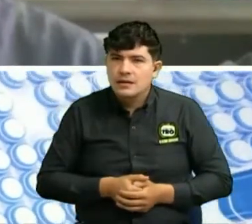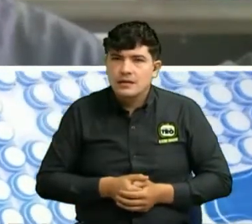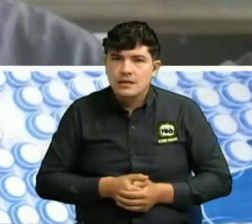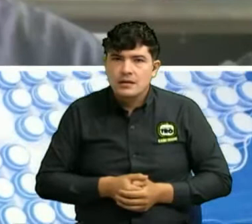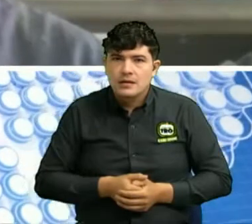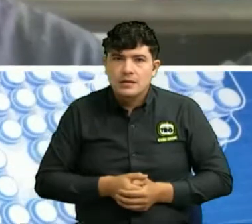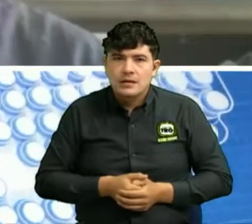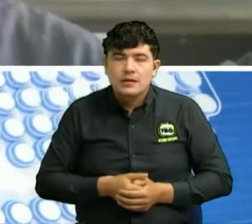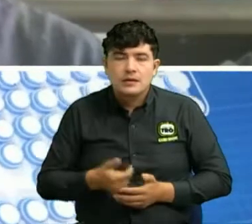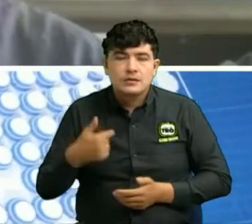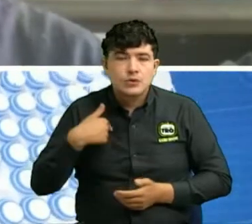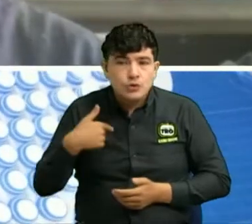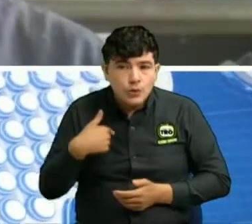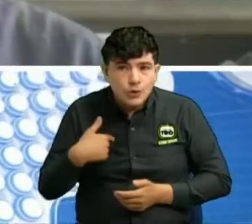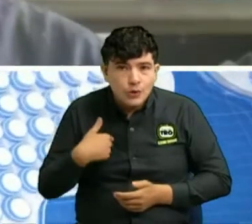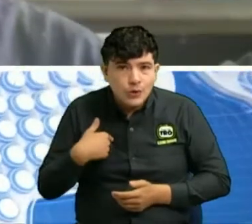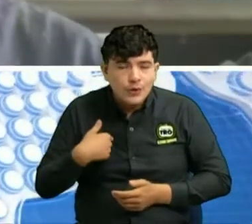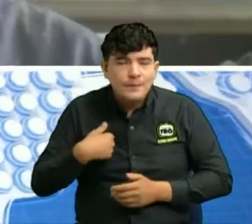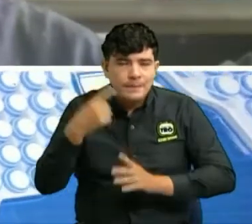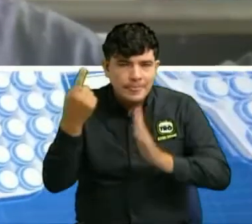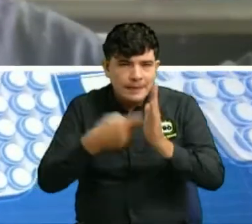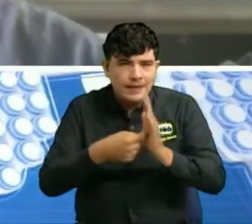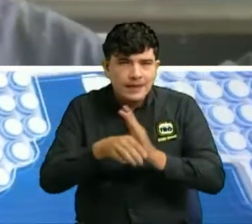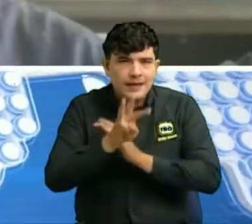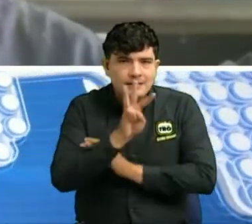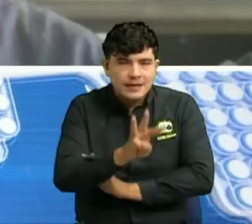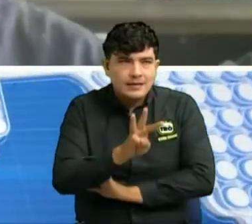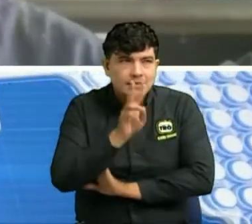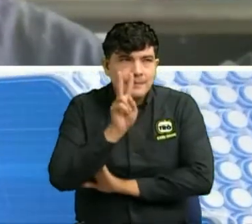Ricardo, ¿usted cuántas semanas tiene? Yo tengo